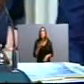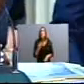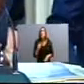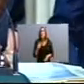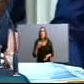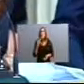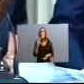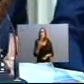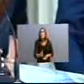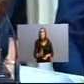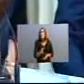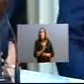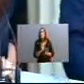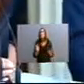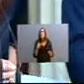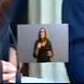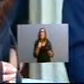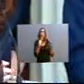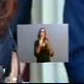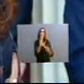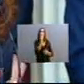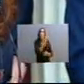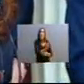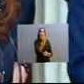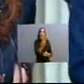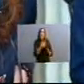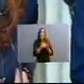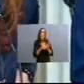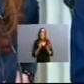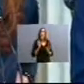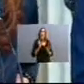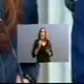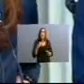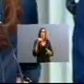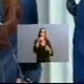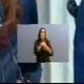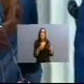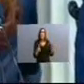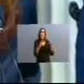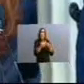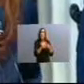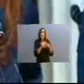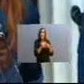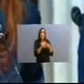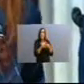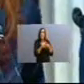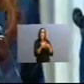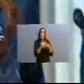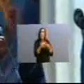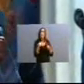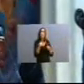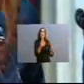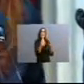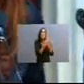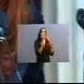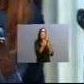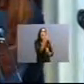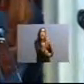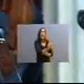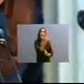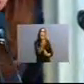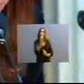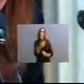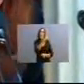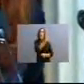porque hablé con todos y cada uno de los familiares durante esos años en que fui miembro de la comisión. Yo por ahí